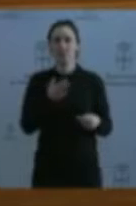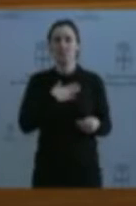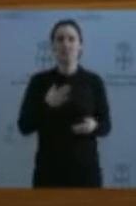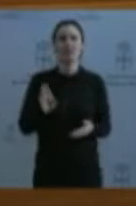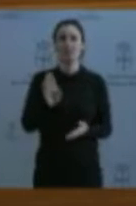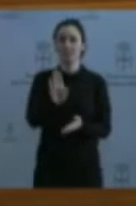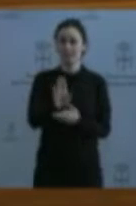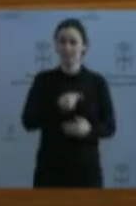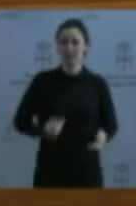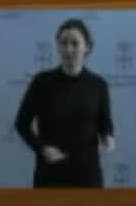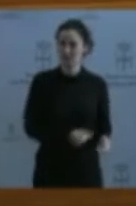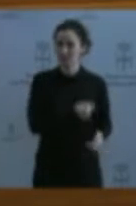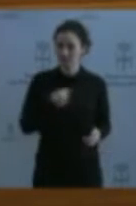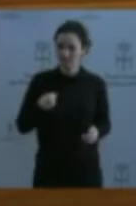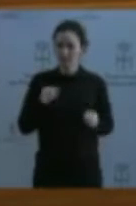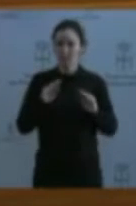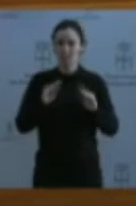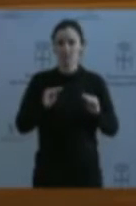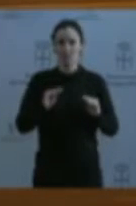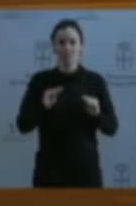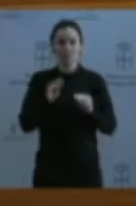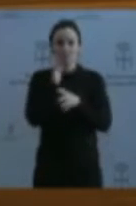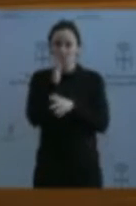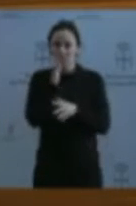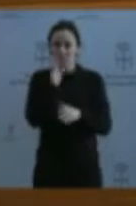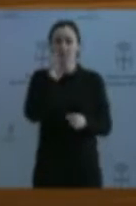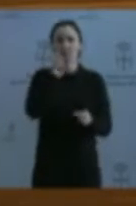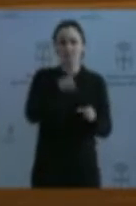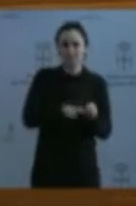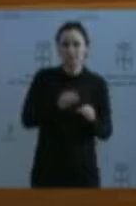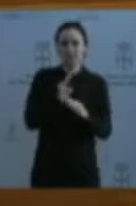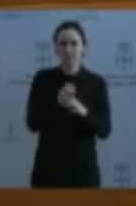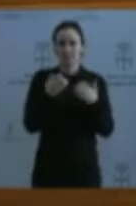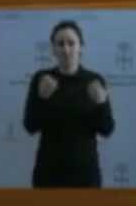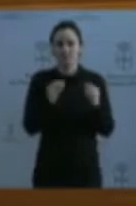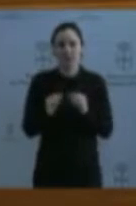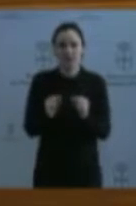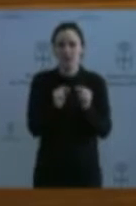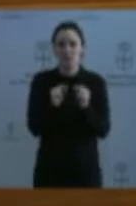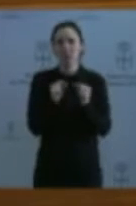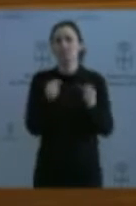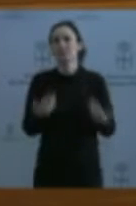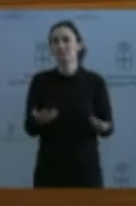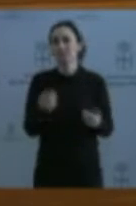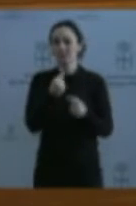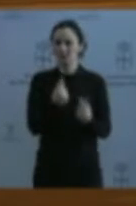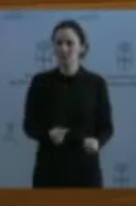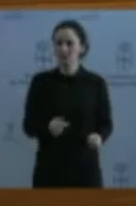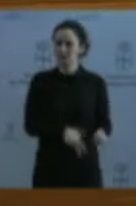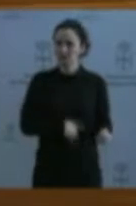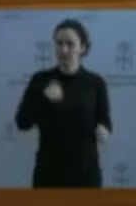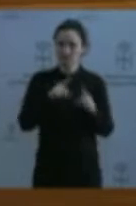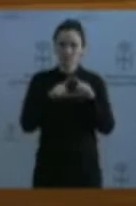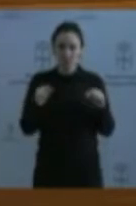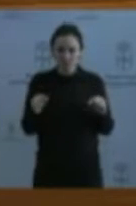en el Pleno Municipal. La sorpresa fue cuando los presupuestos generales de aquí, asturianos, pues la consejera